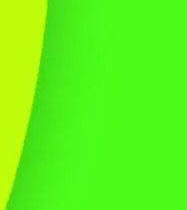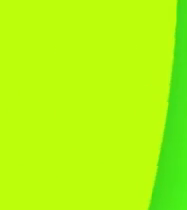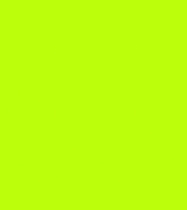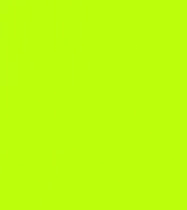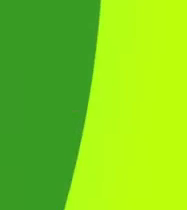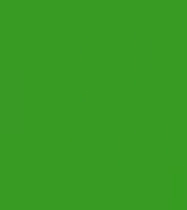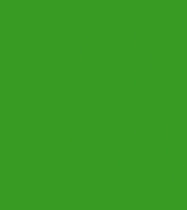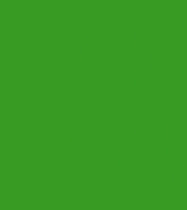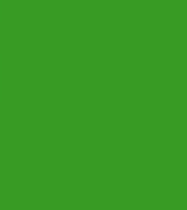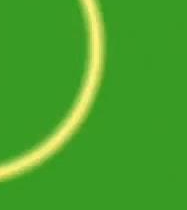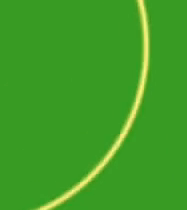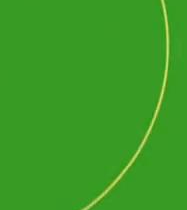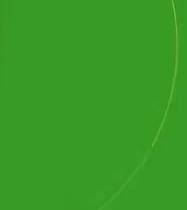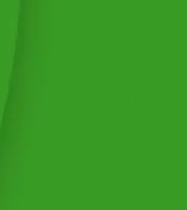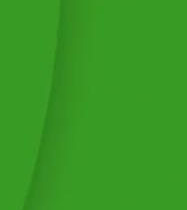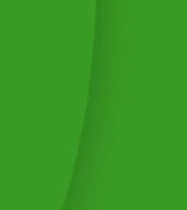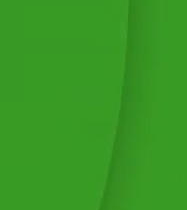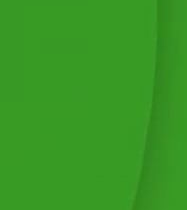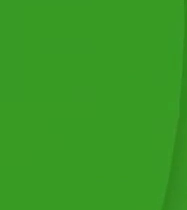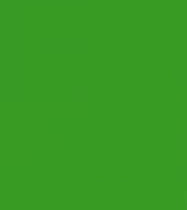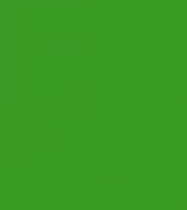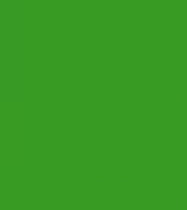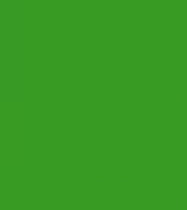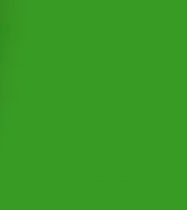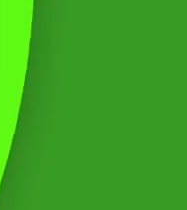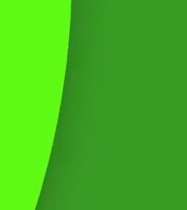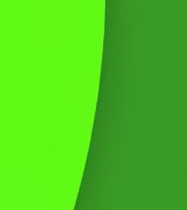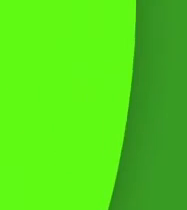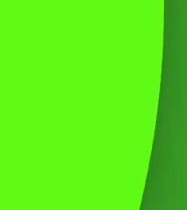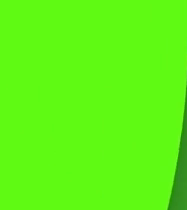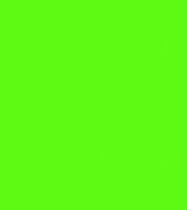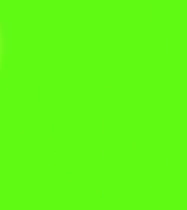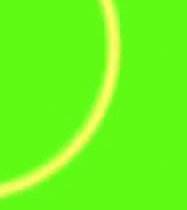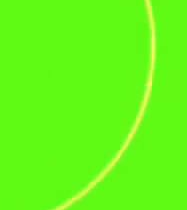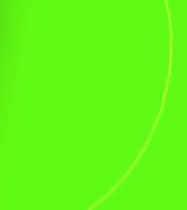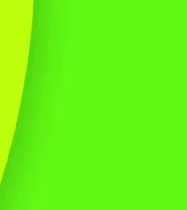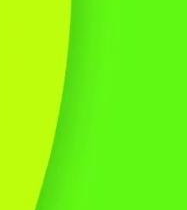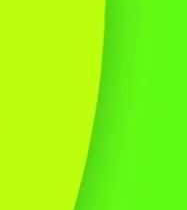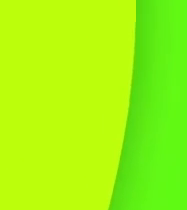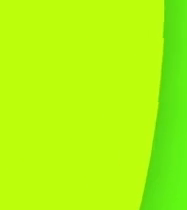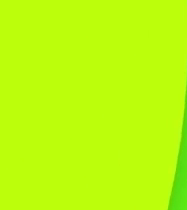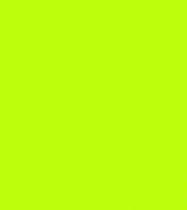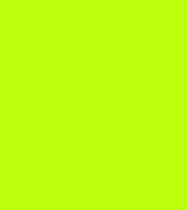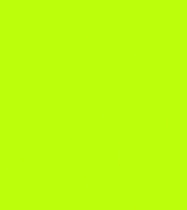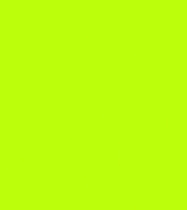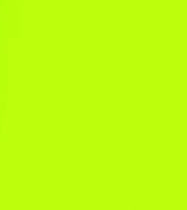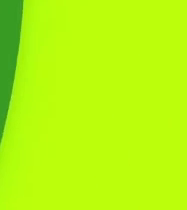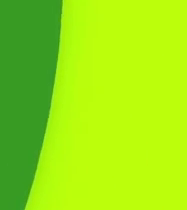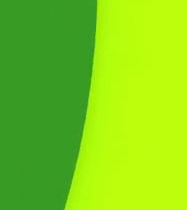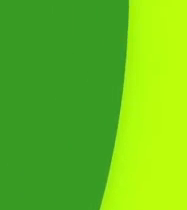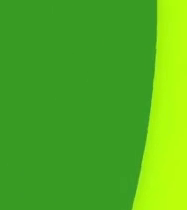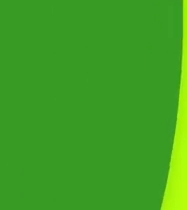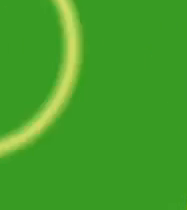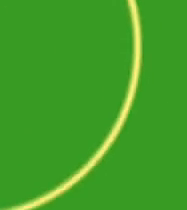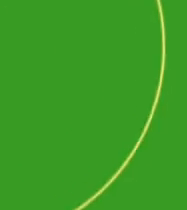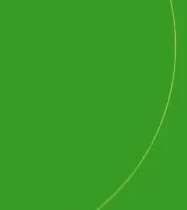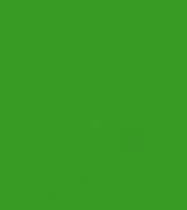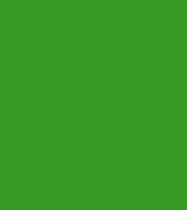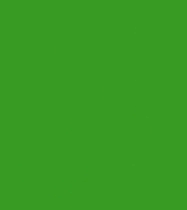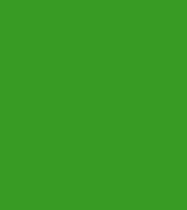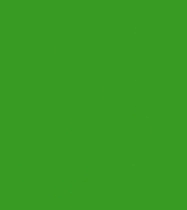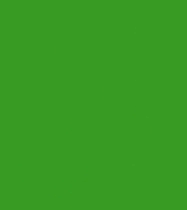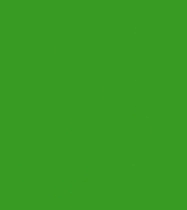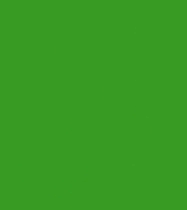hoy en 70 segundos hablaremos acerca de los beneficios de los abrazos sabías que los abrazos reducen la